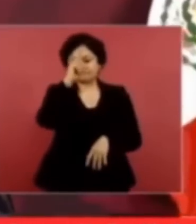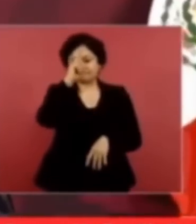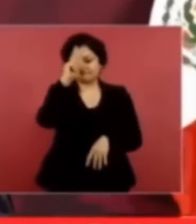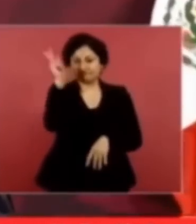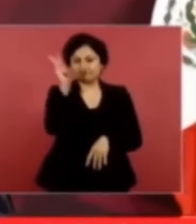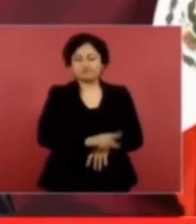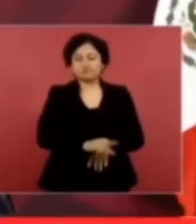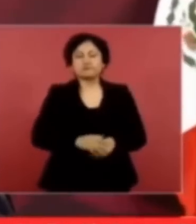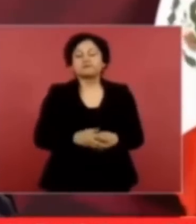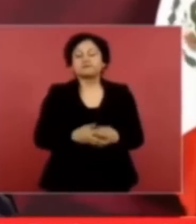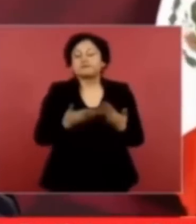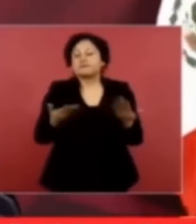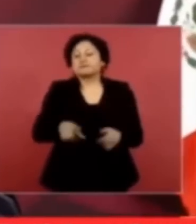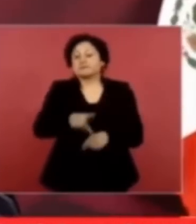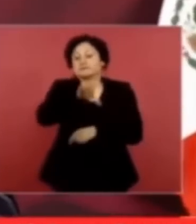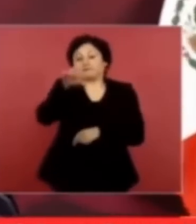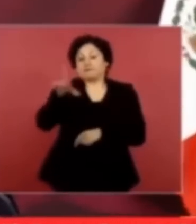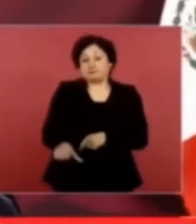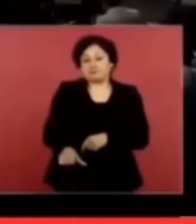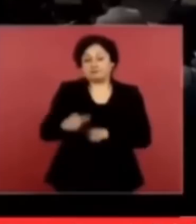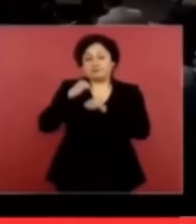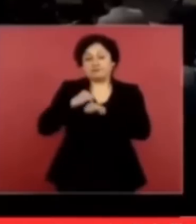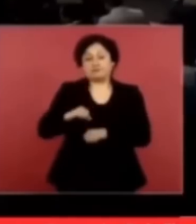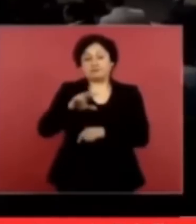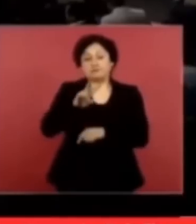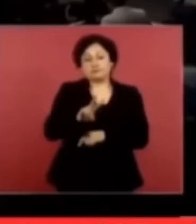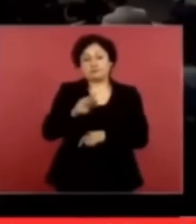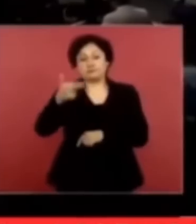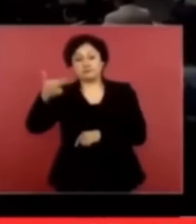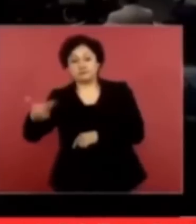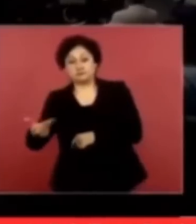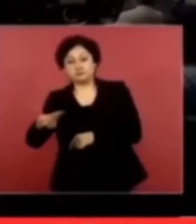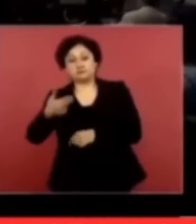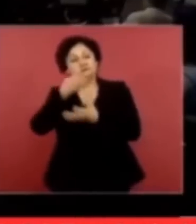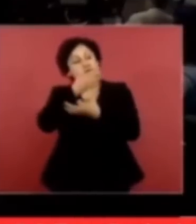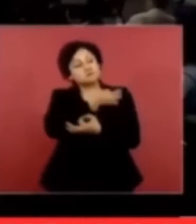Huerta manda un telegrama diciendo a todos los gobernadores que él era el